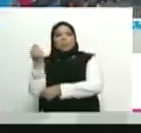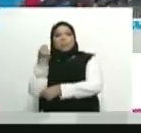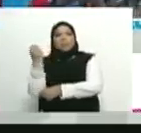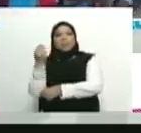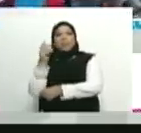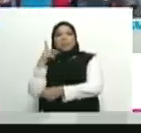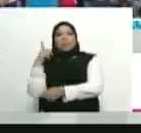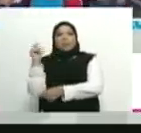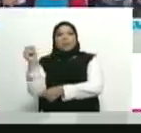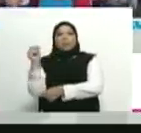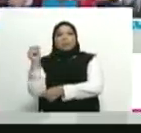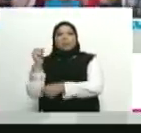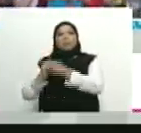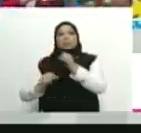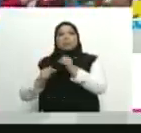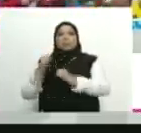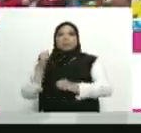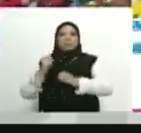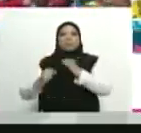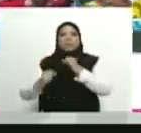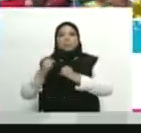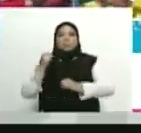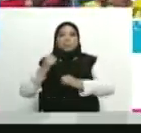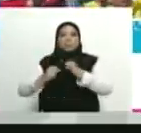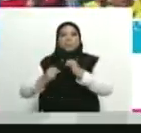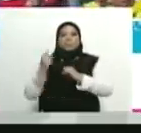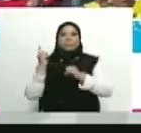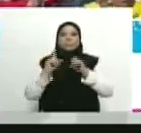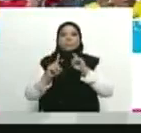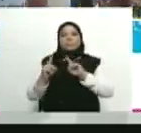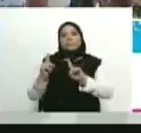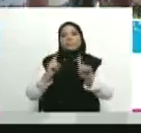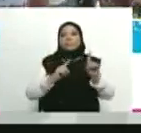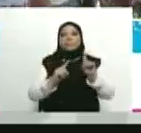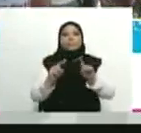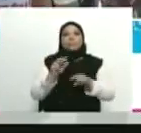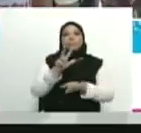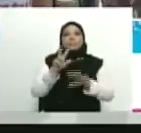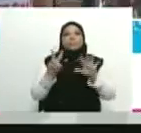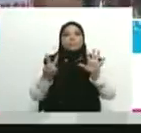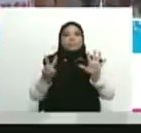se va a la marcha. 37, naguará pues,